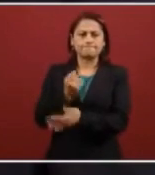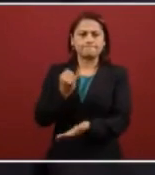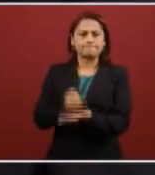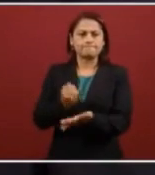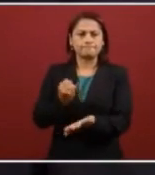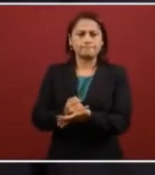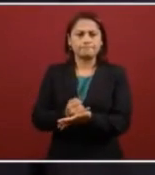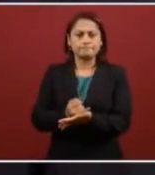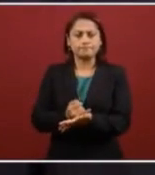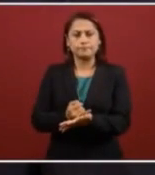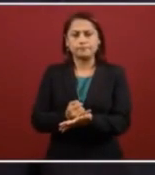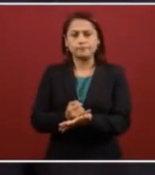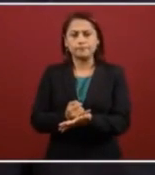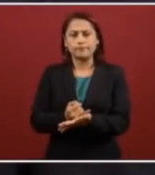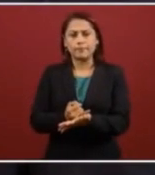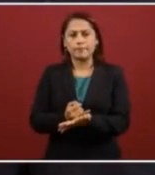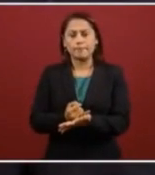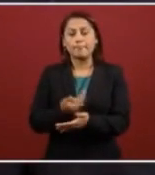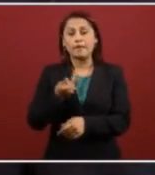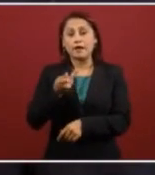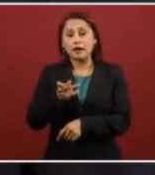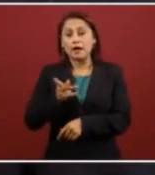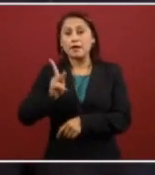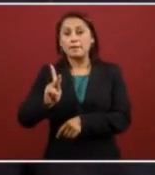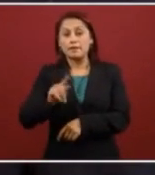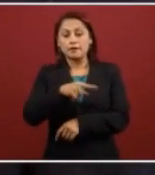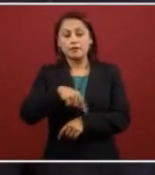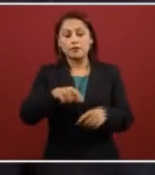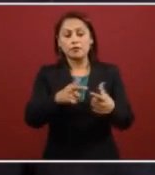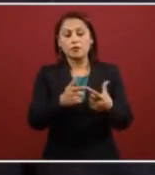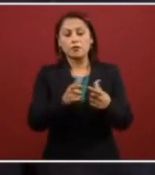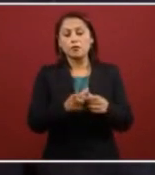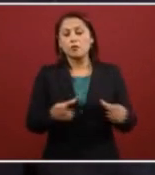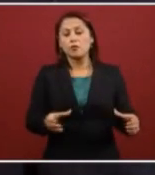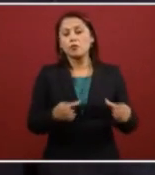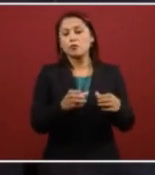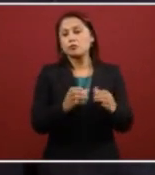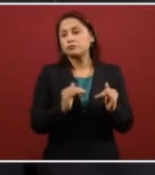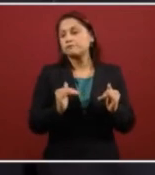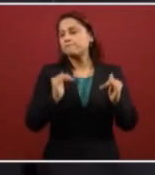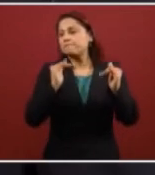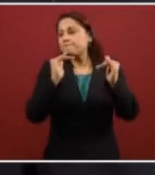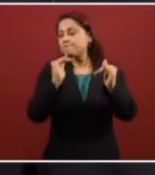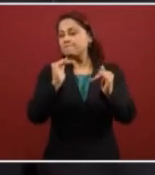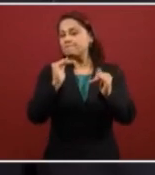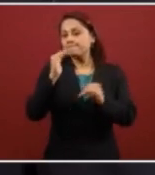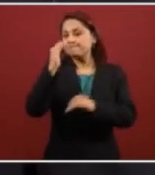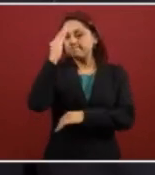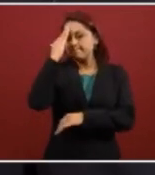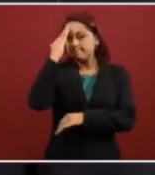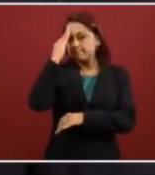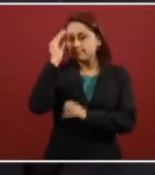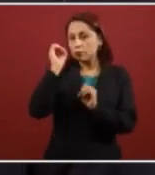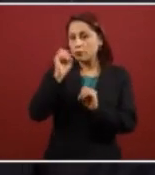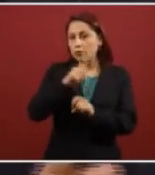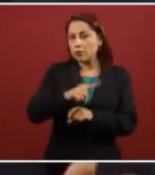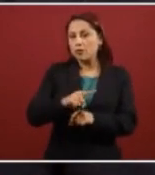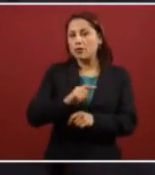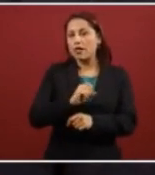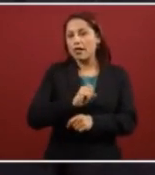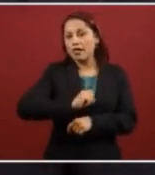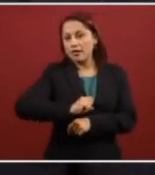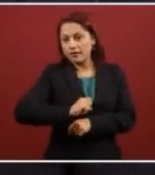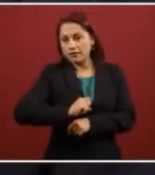potentados. These very powerful a los influential people. Es un escándalo.